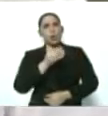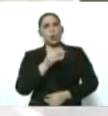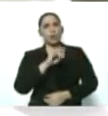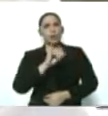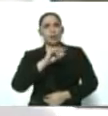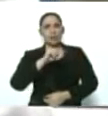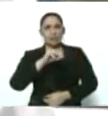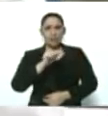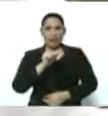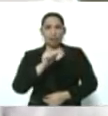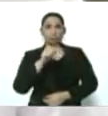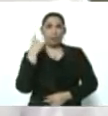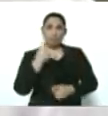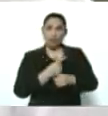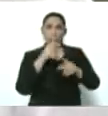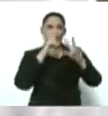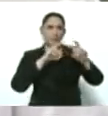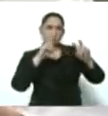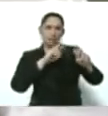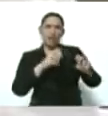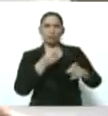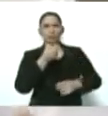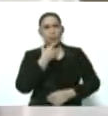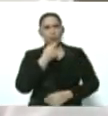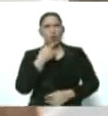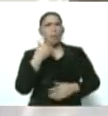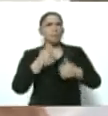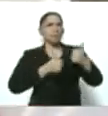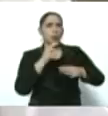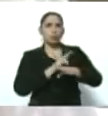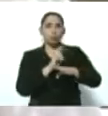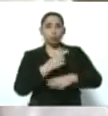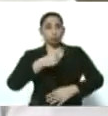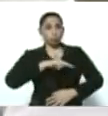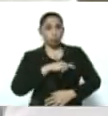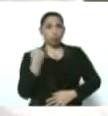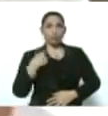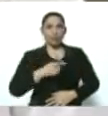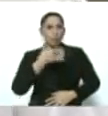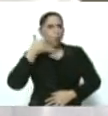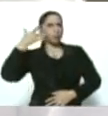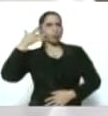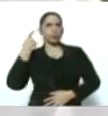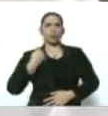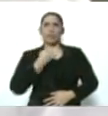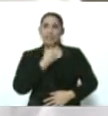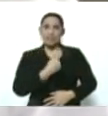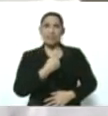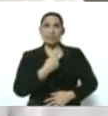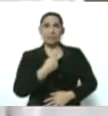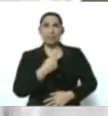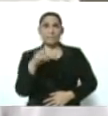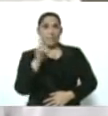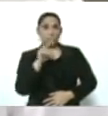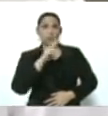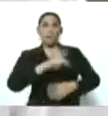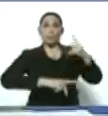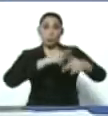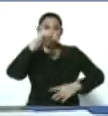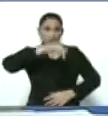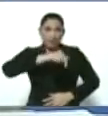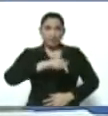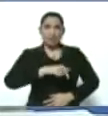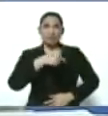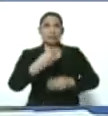documentando su eficacia, su seguridad, su calidad. Hoy nosotros tenemos el orgullo de decir que Venezuela produce cloroquina. Que se está aplicando en el